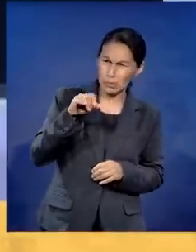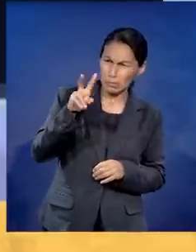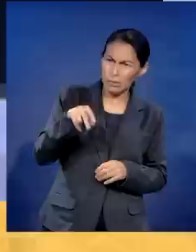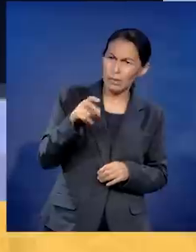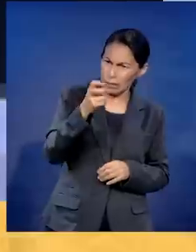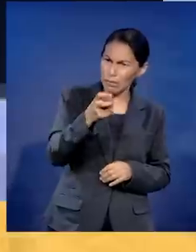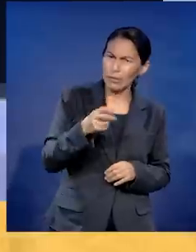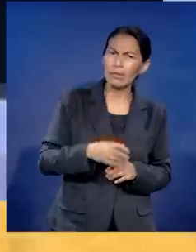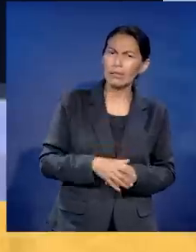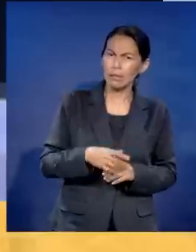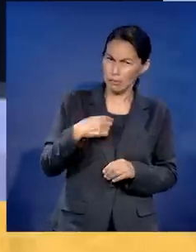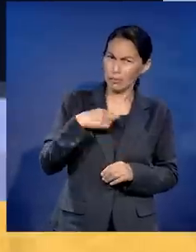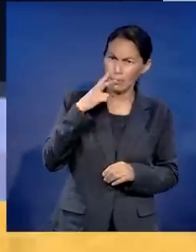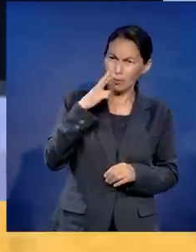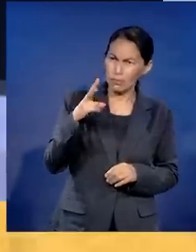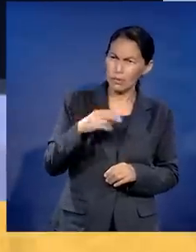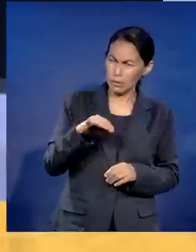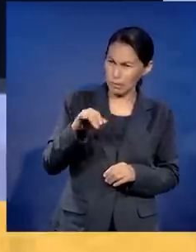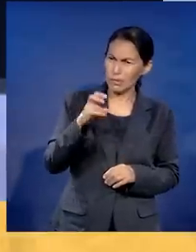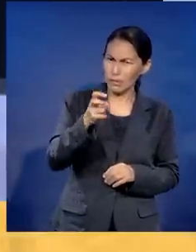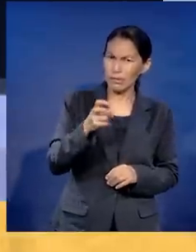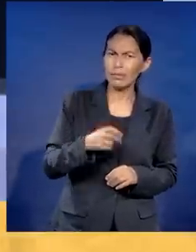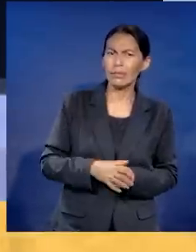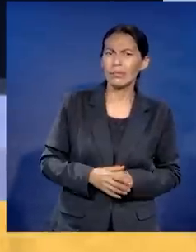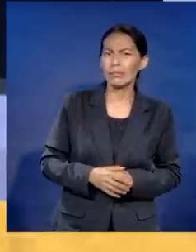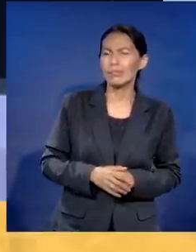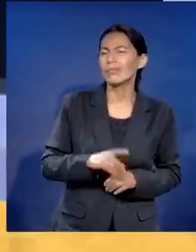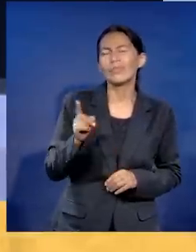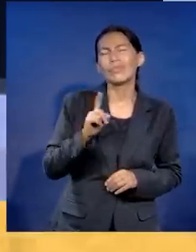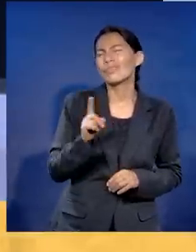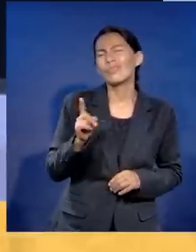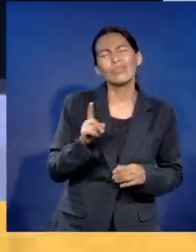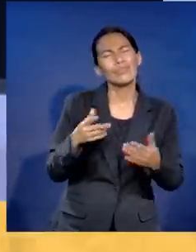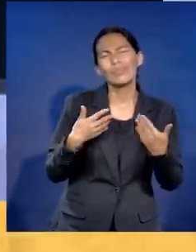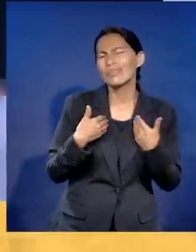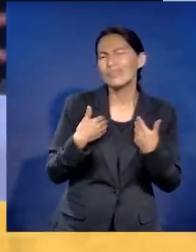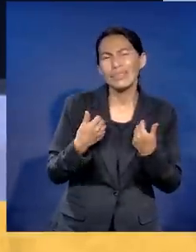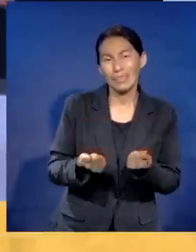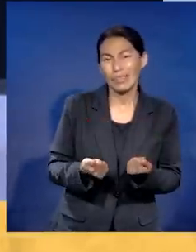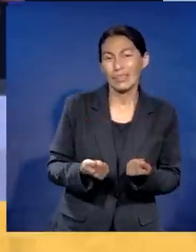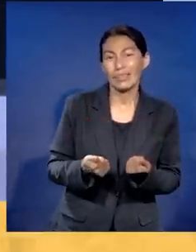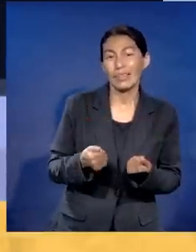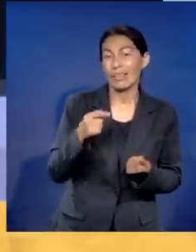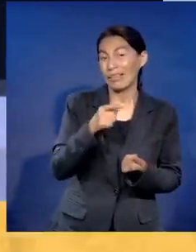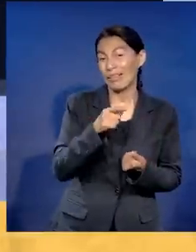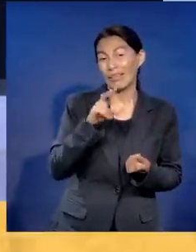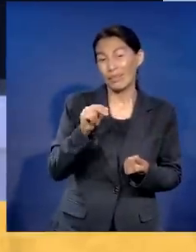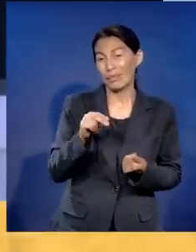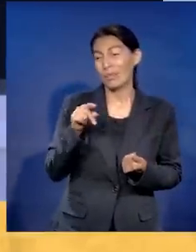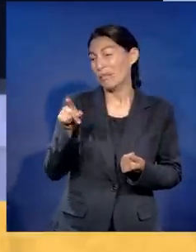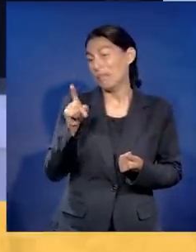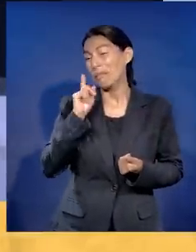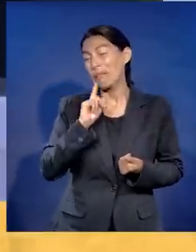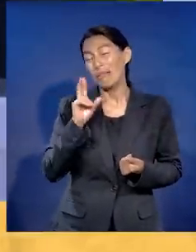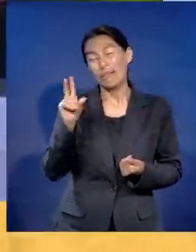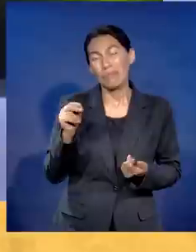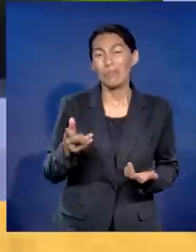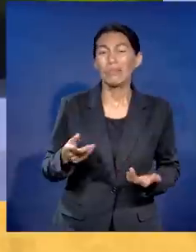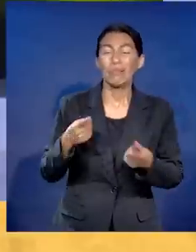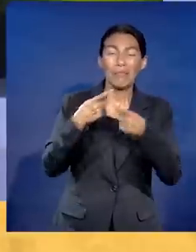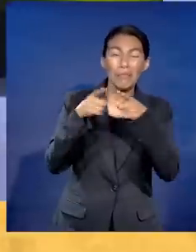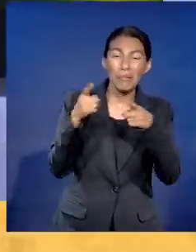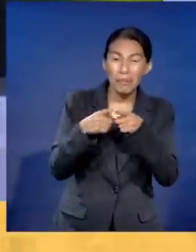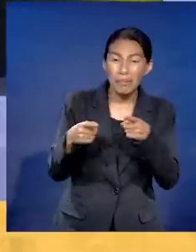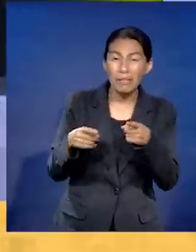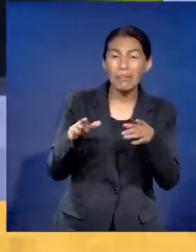Y yo lo veo y digo, no, sí es. Yo estuve ahí, es ese. No, usted no me entiende. Es que él no es, es que ella no